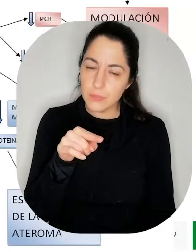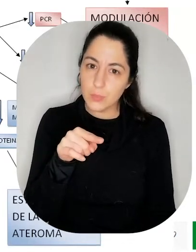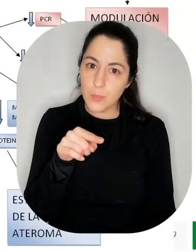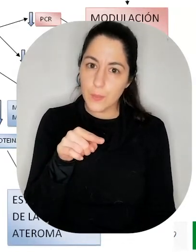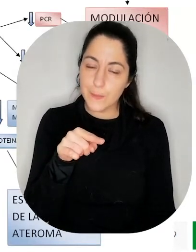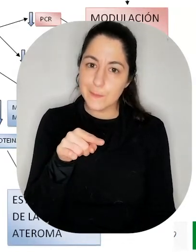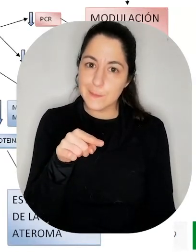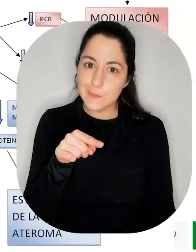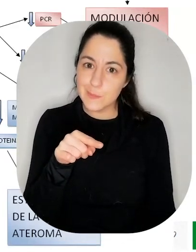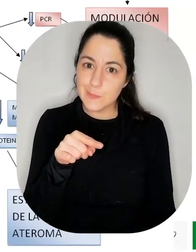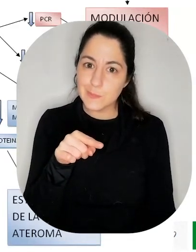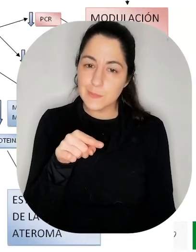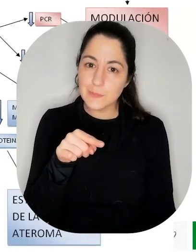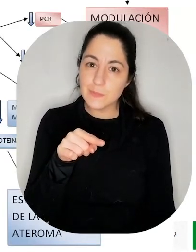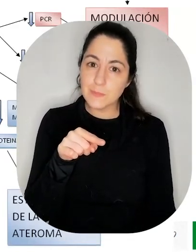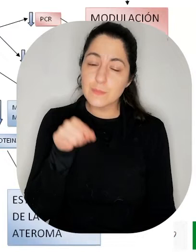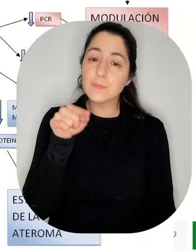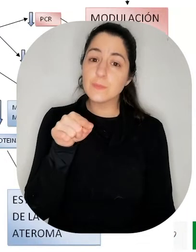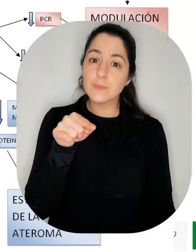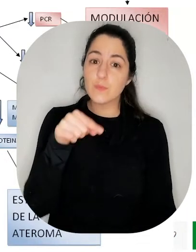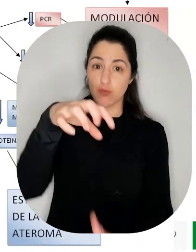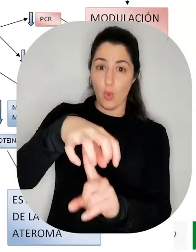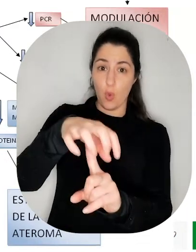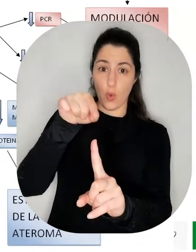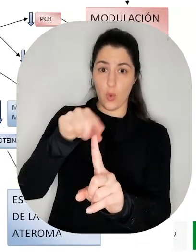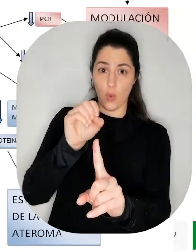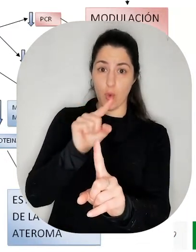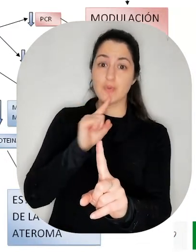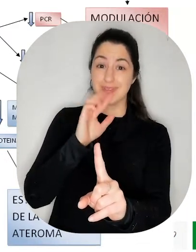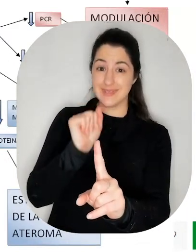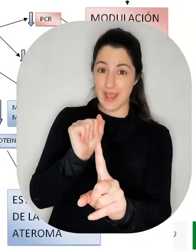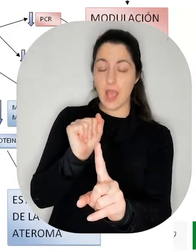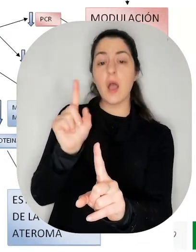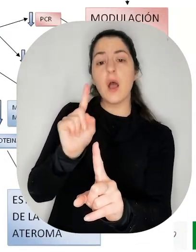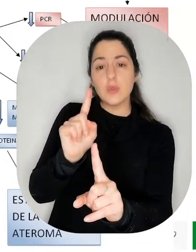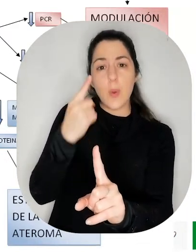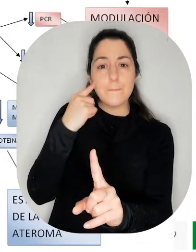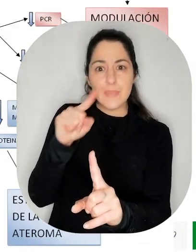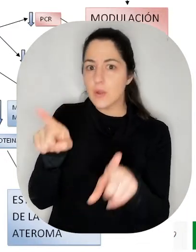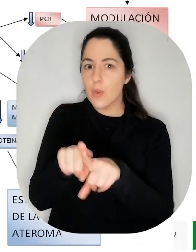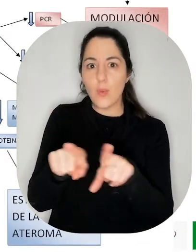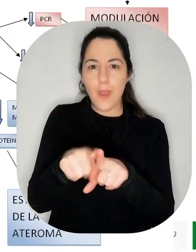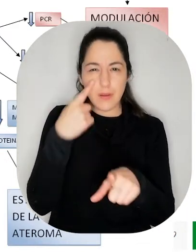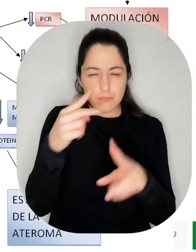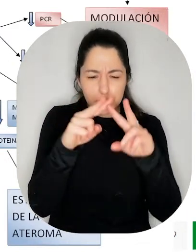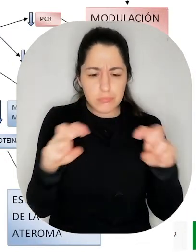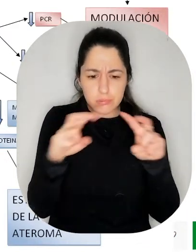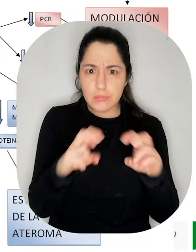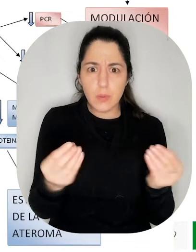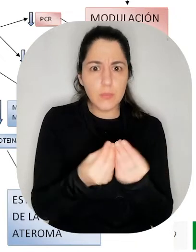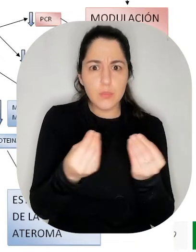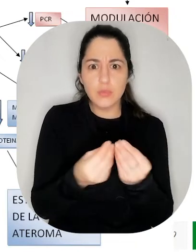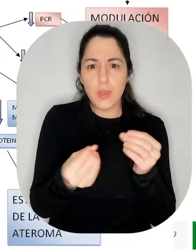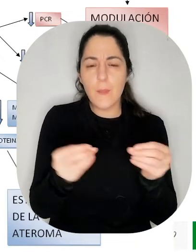se han visto no necesariamente directo desde el hongo ostra, pero en estudios con